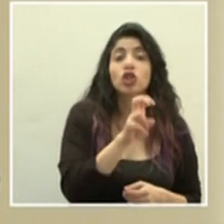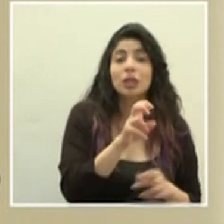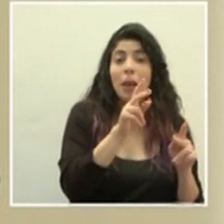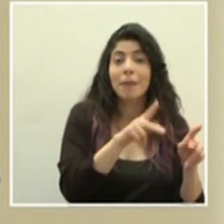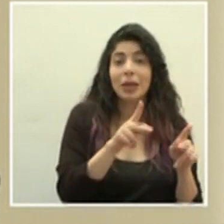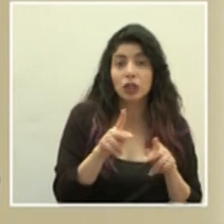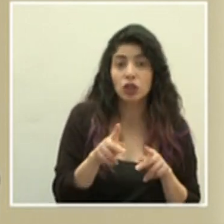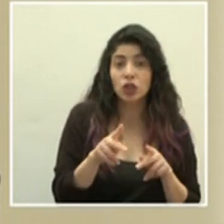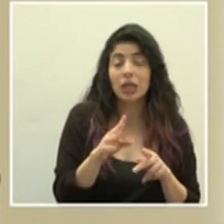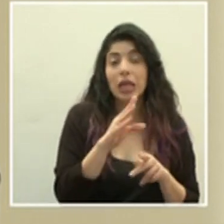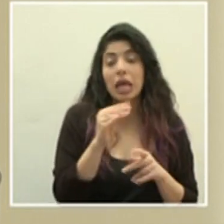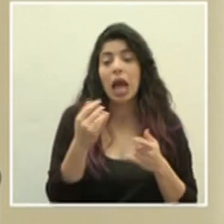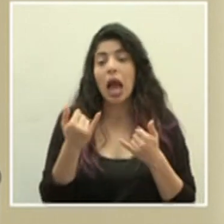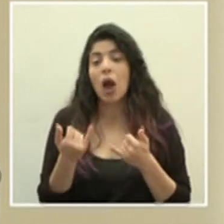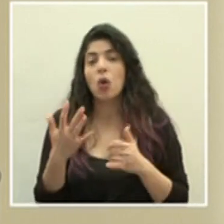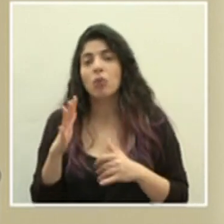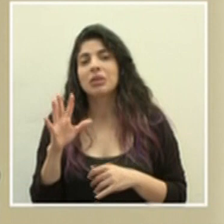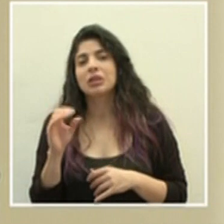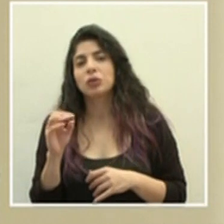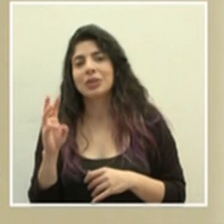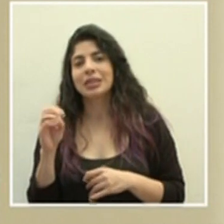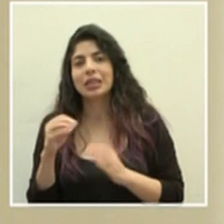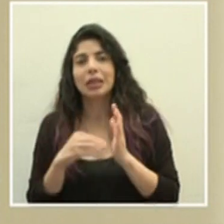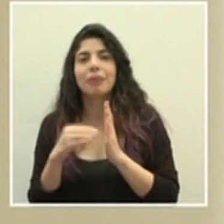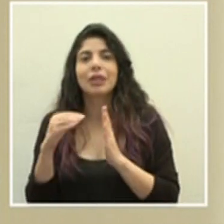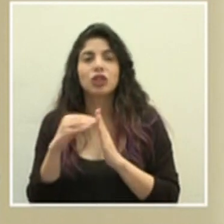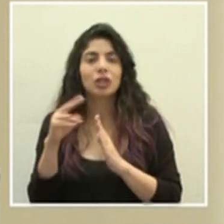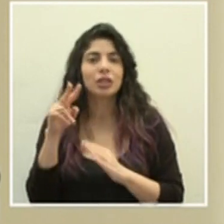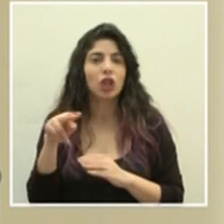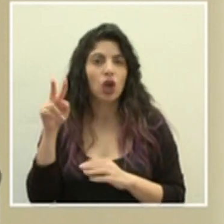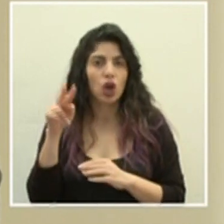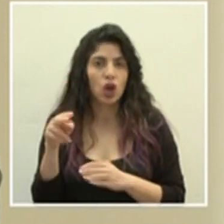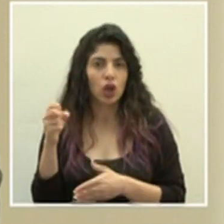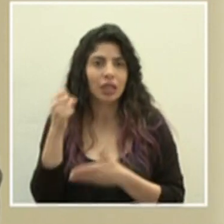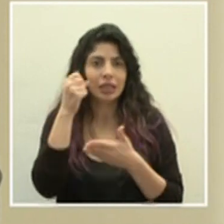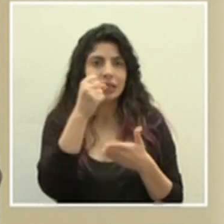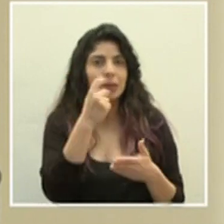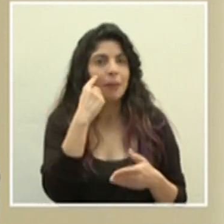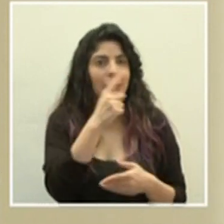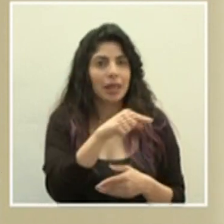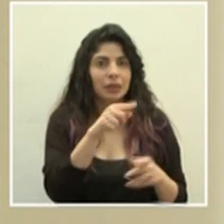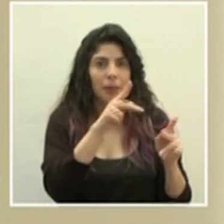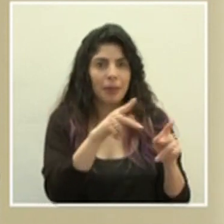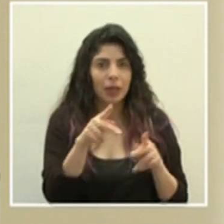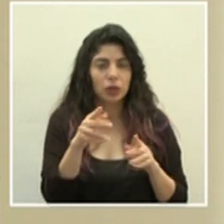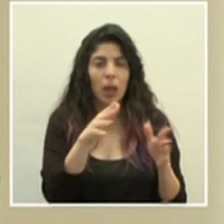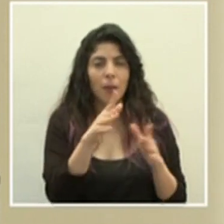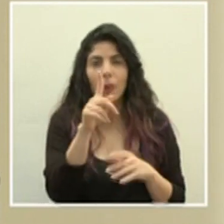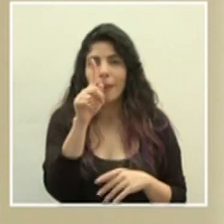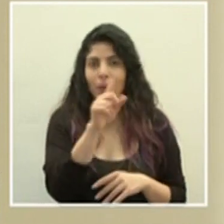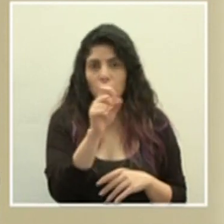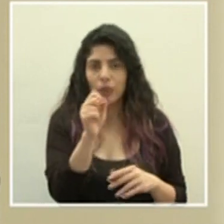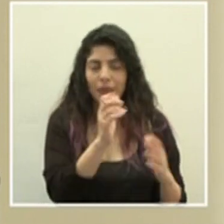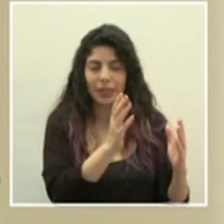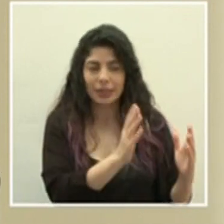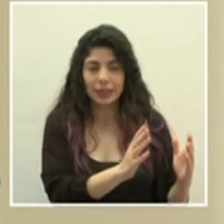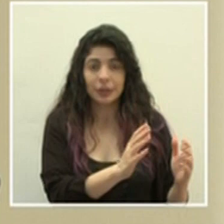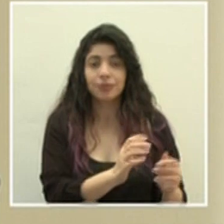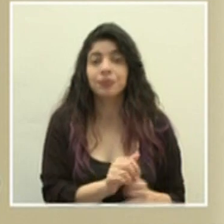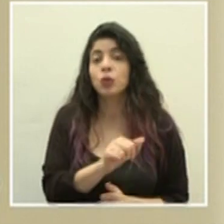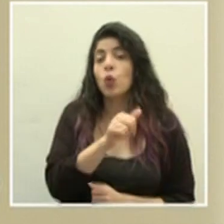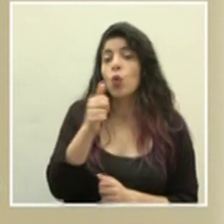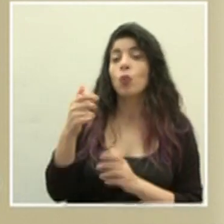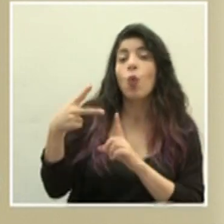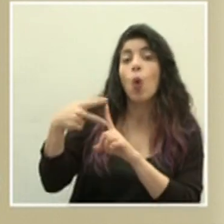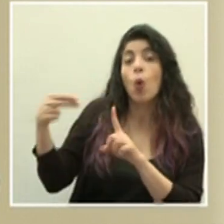andamos aproximadamente en unos 50, 60 millones de colones para estas personas en promedio mensual. En el caso de